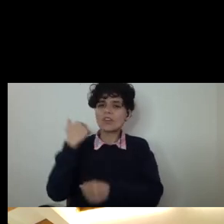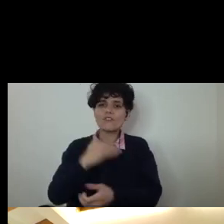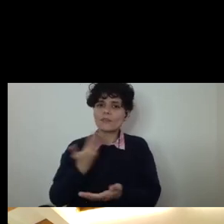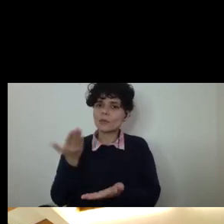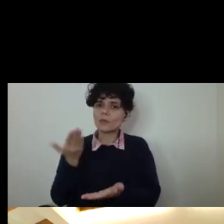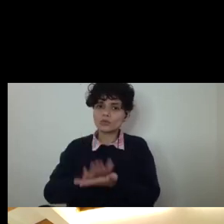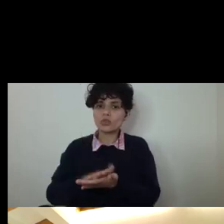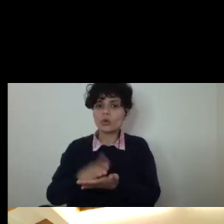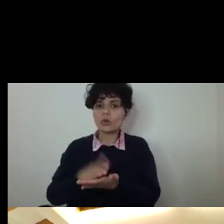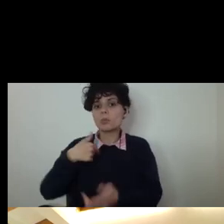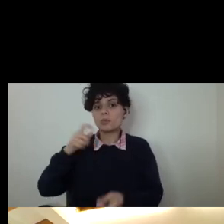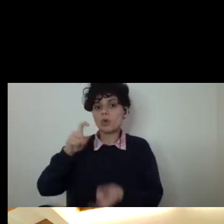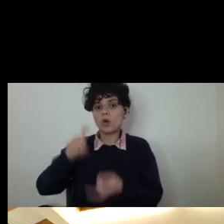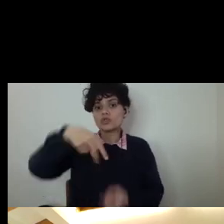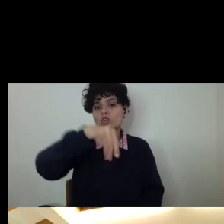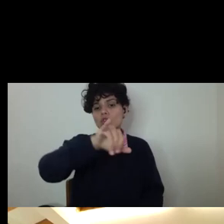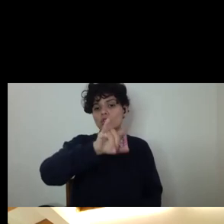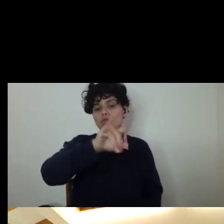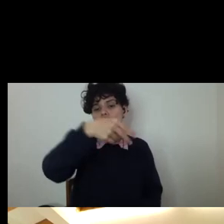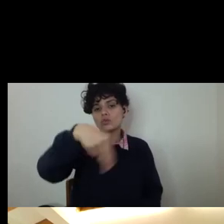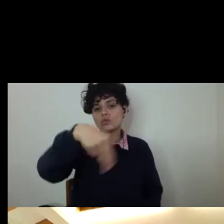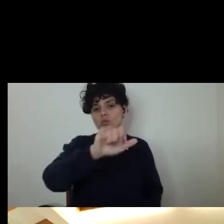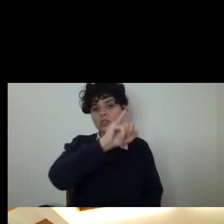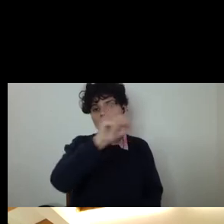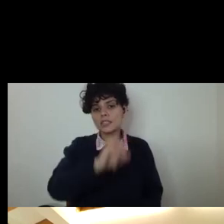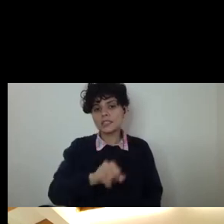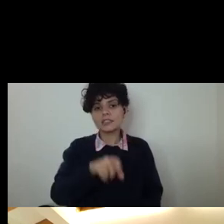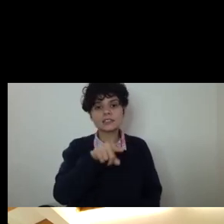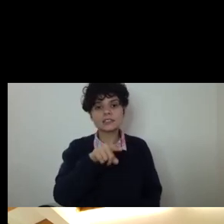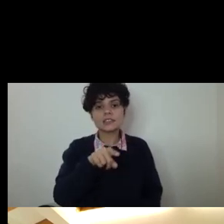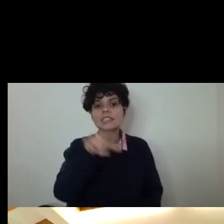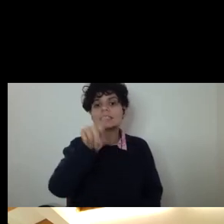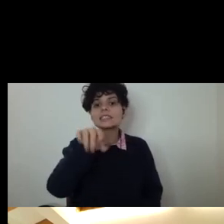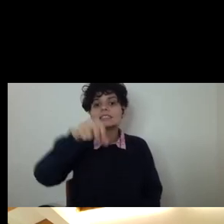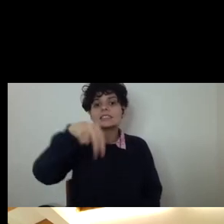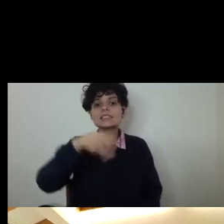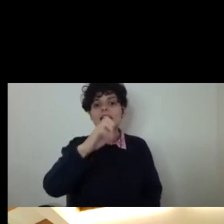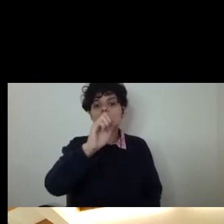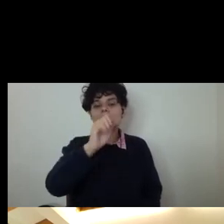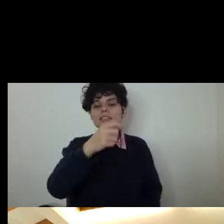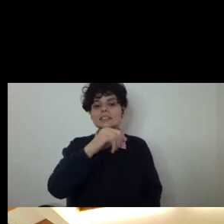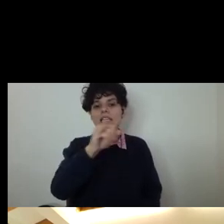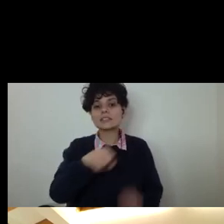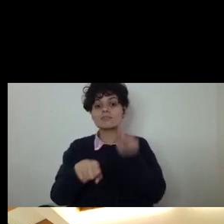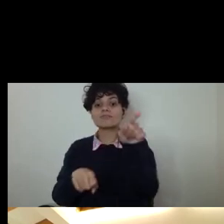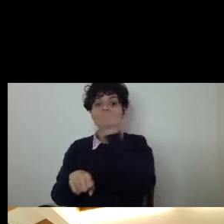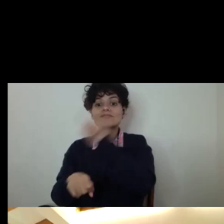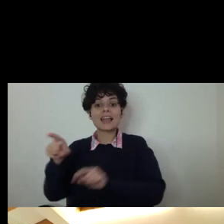marido, el doctor Marco Tulio Núñez, la doctora Gina Sánchez, y mi hermano, el doctor Jorge Hidalgo.